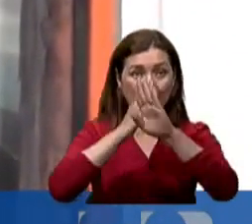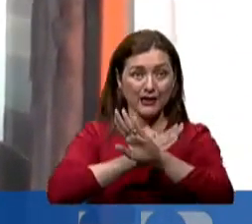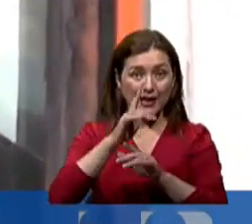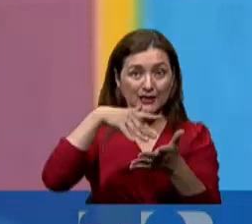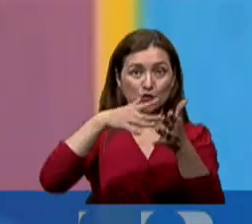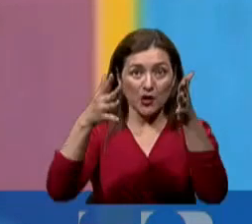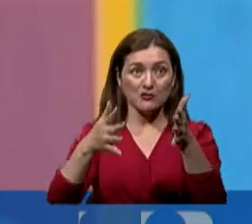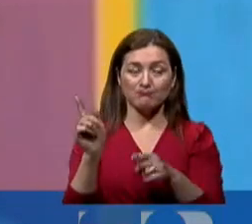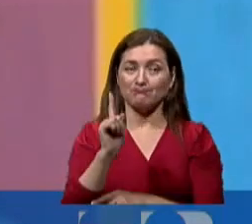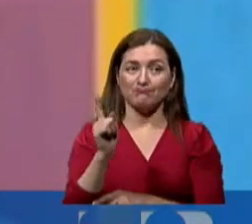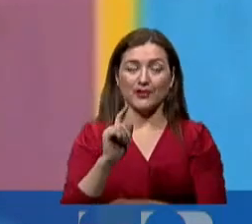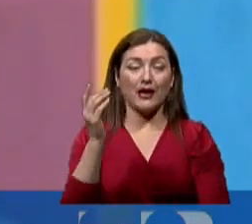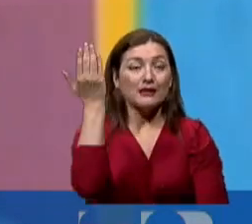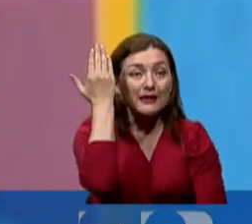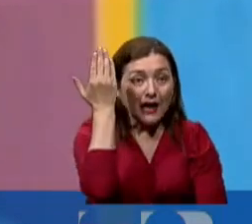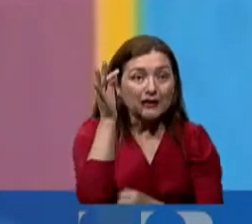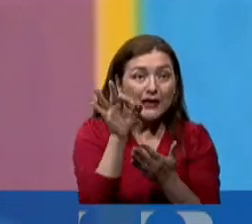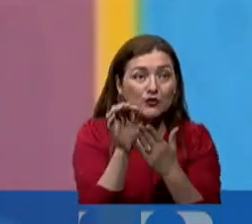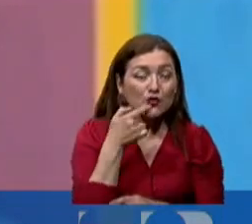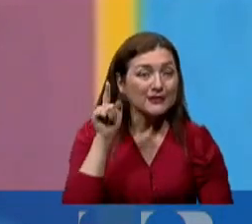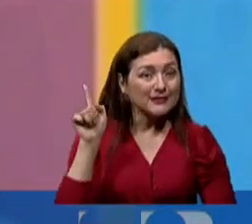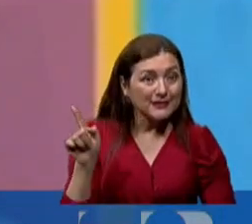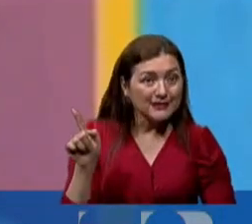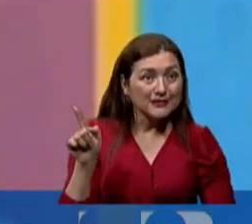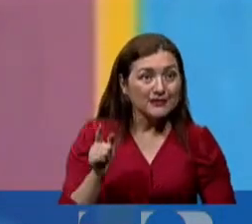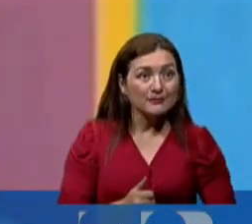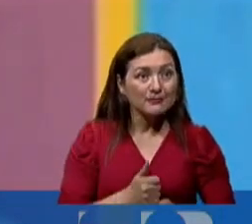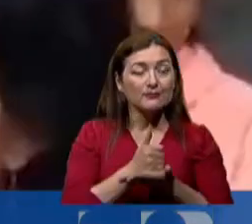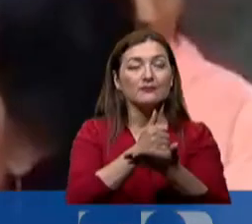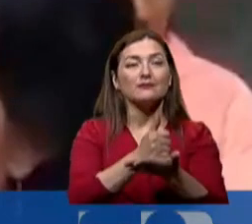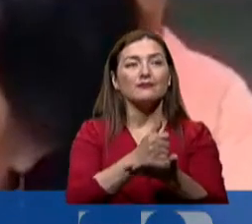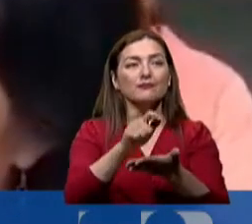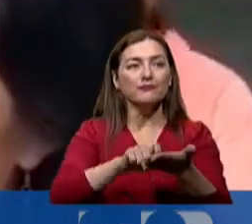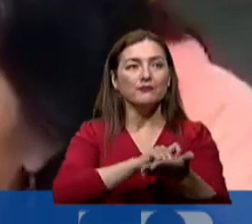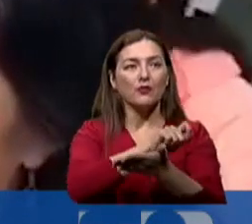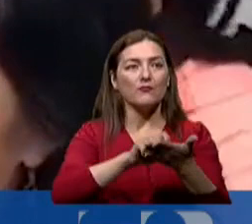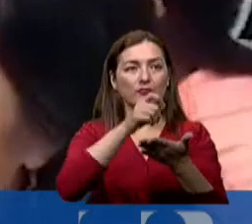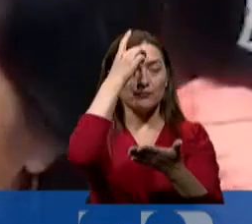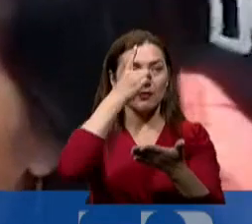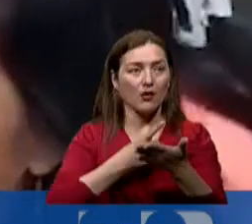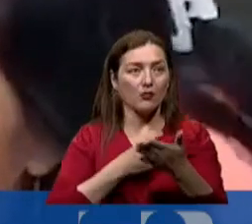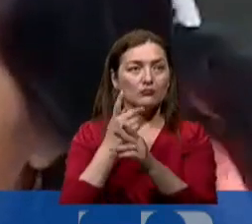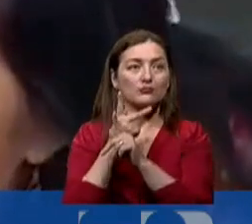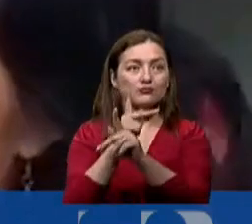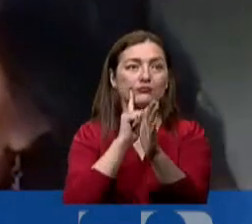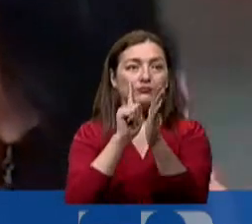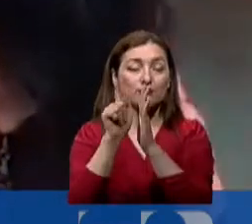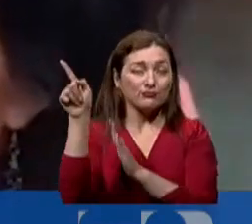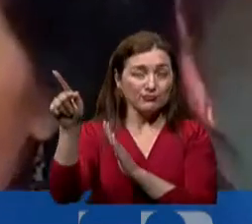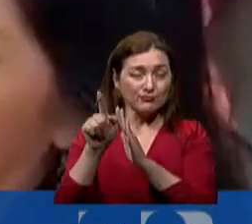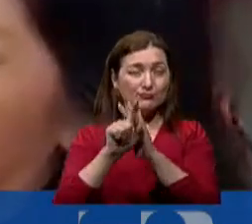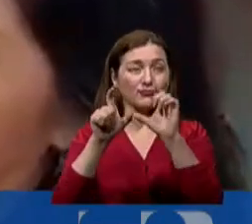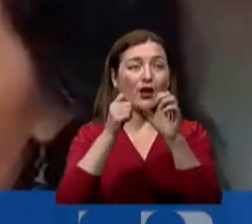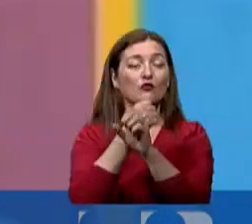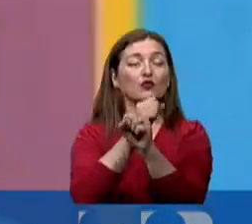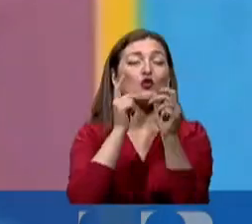los estudiantes. Sin embargo, el alcalde del cantón afirma que este beneficio se eliminó tras el fallo a favor de la acción de protección presentada por el